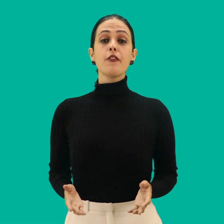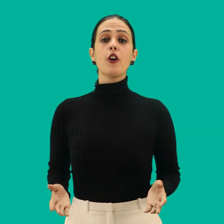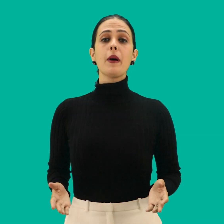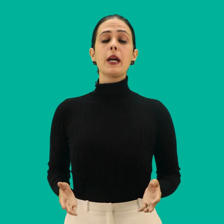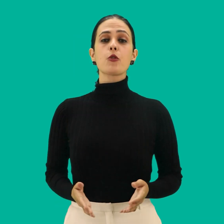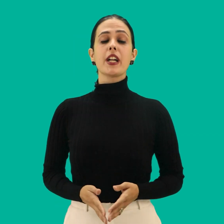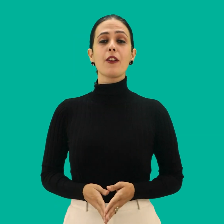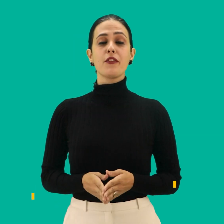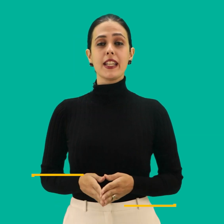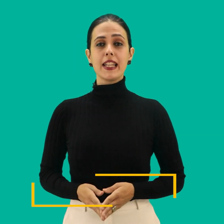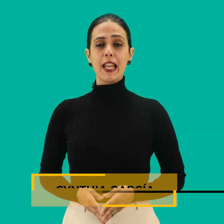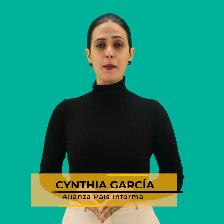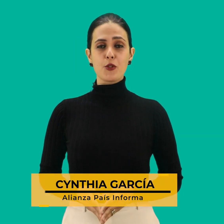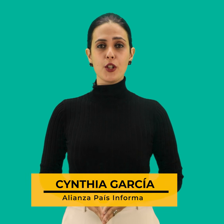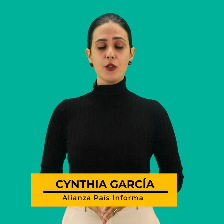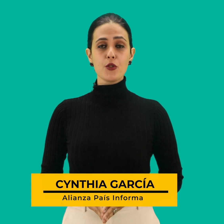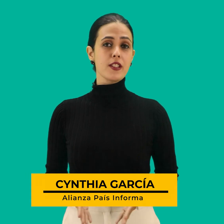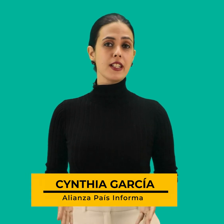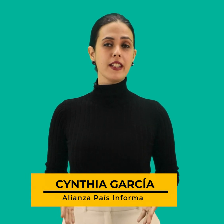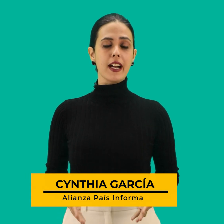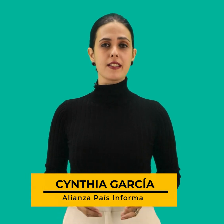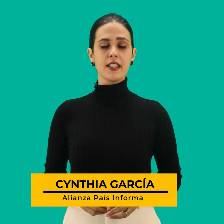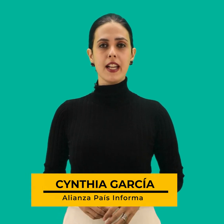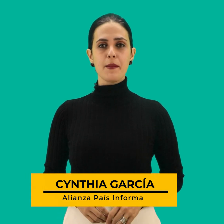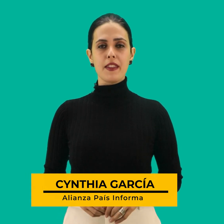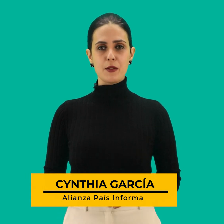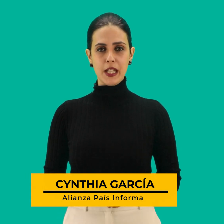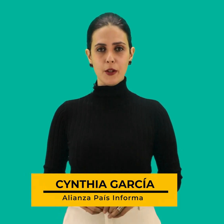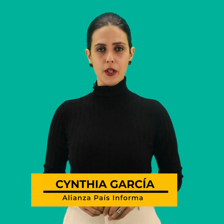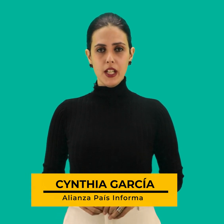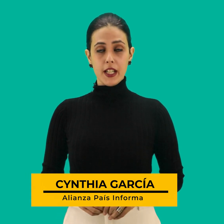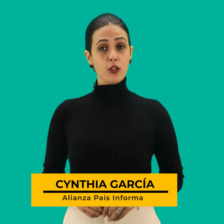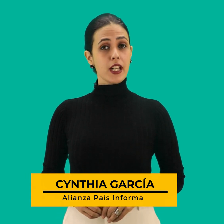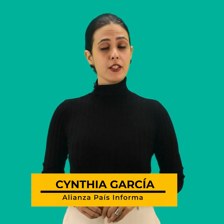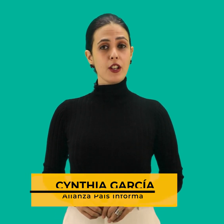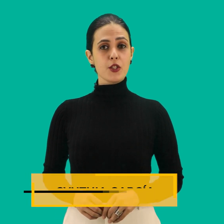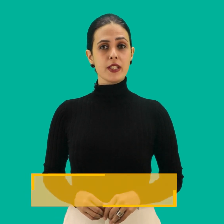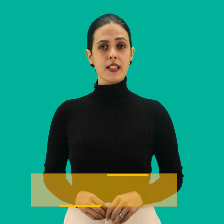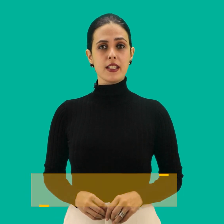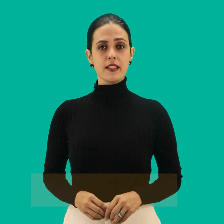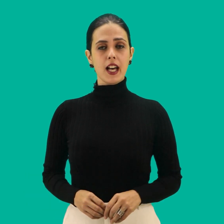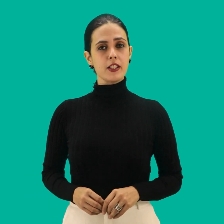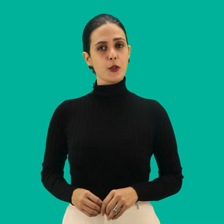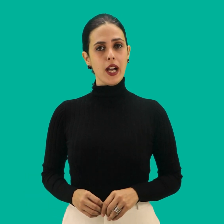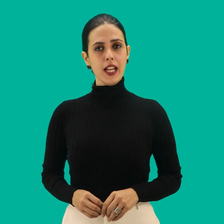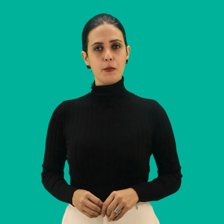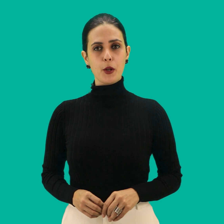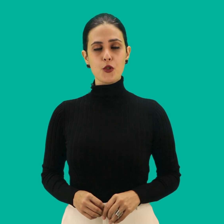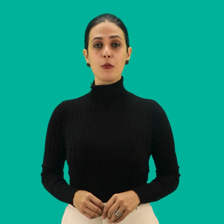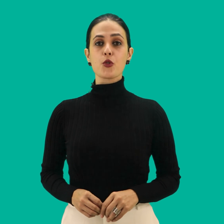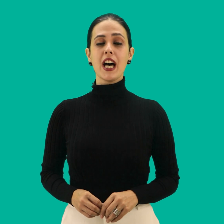De esta forma hemos llegado al final de la emisión. Soy Cintia García y me despido, recordándoles